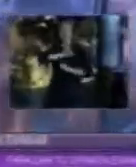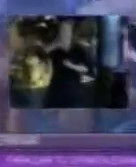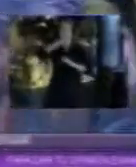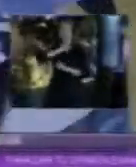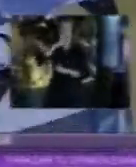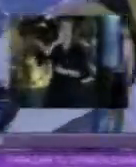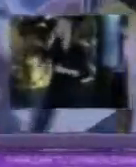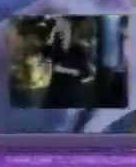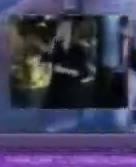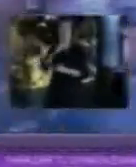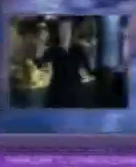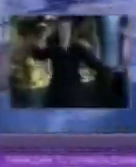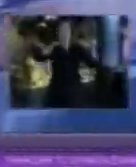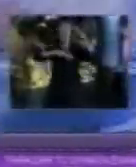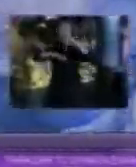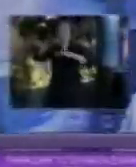años de tinieblas y de